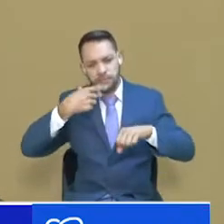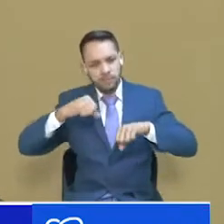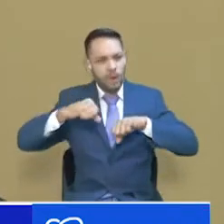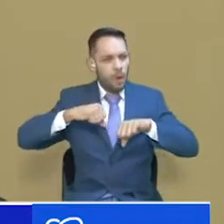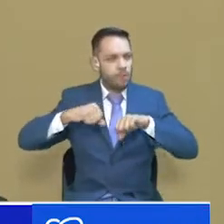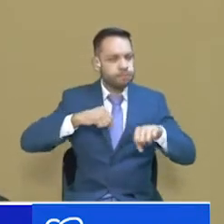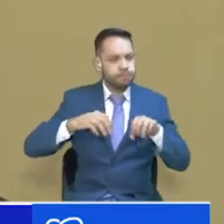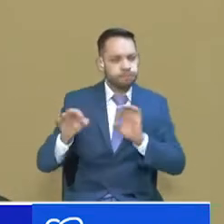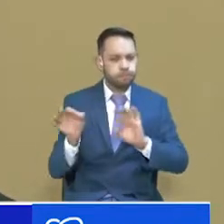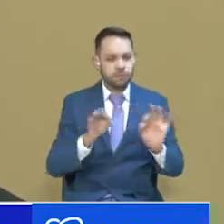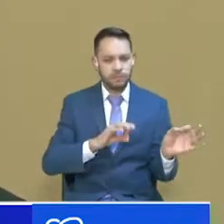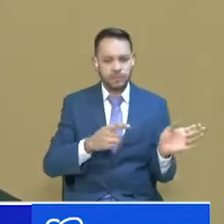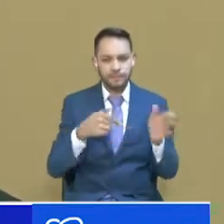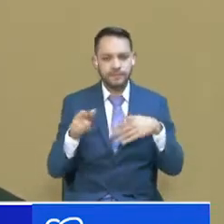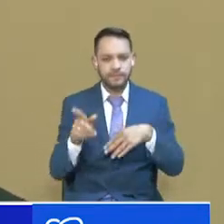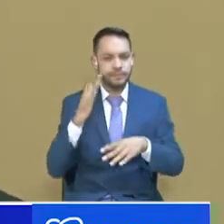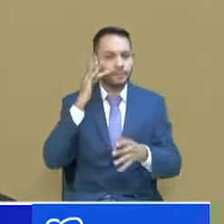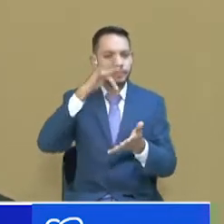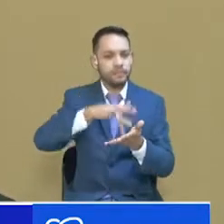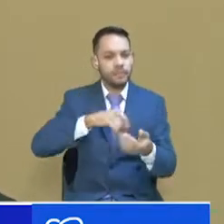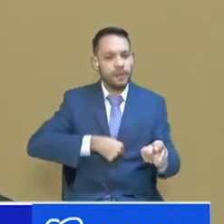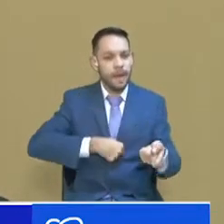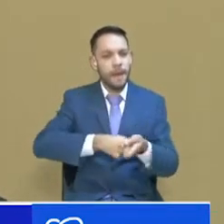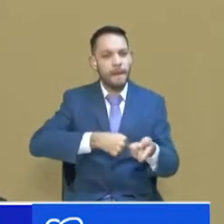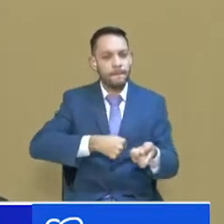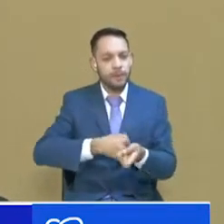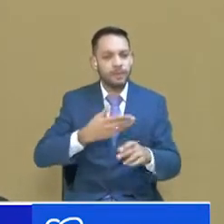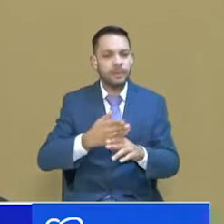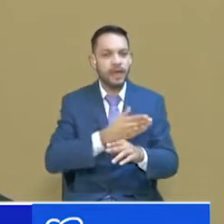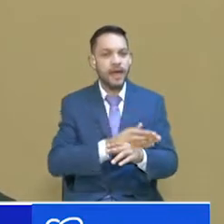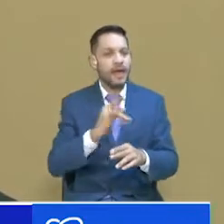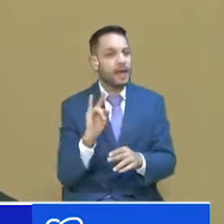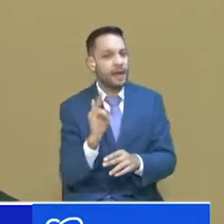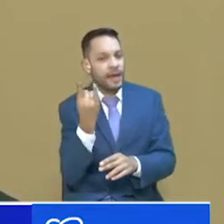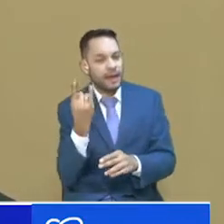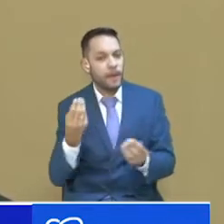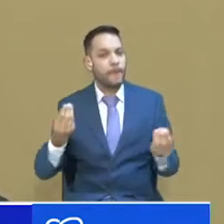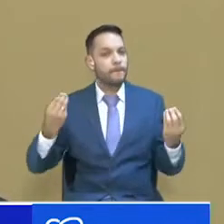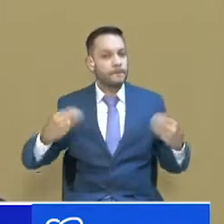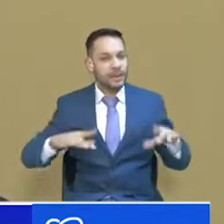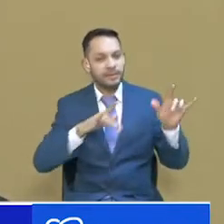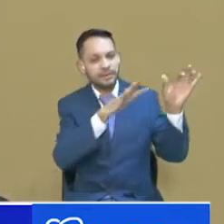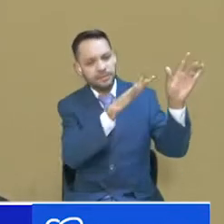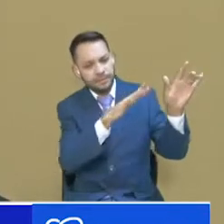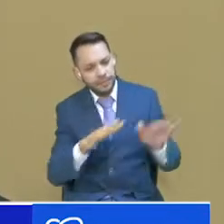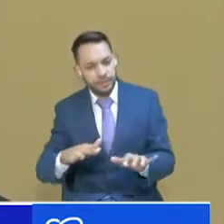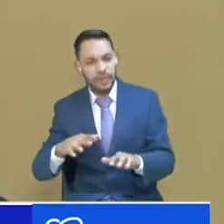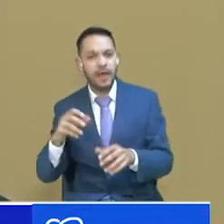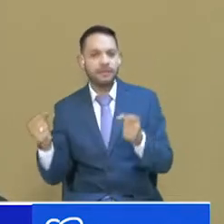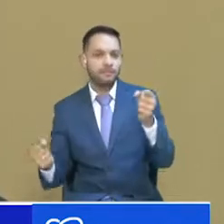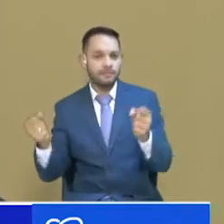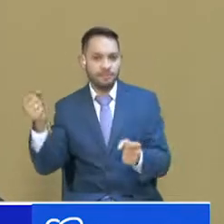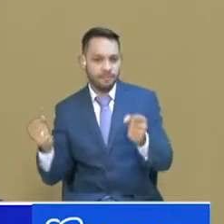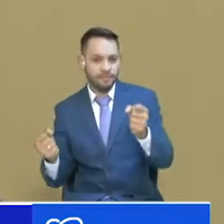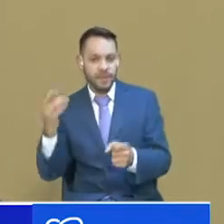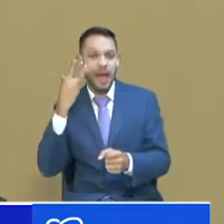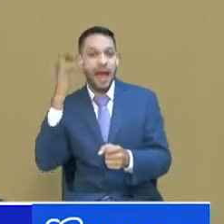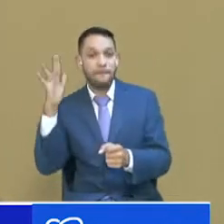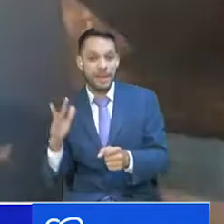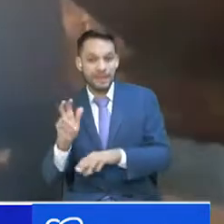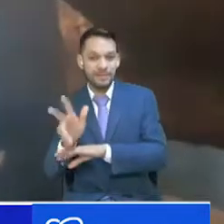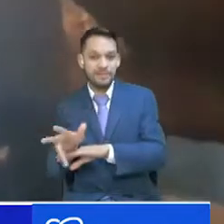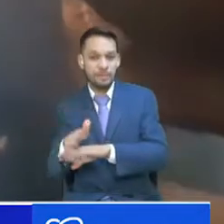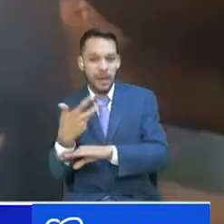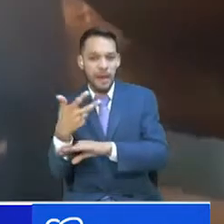en la calzada en ese país de la parte cuando nosotros perdemos la banca y pues tenemos una máquina disponible las 24 horas para poder